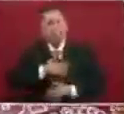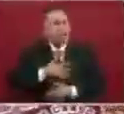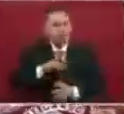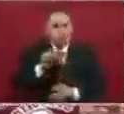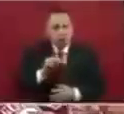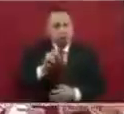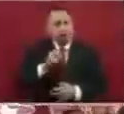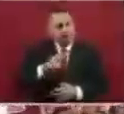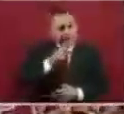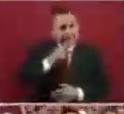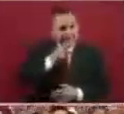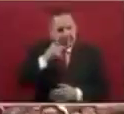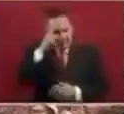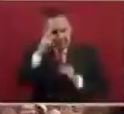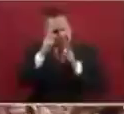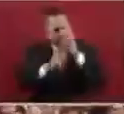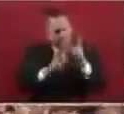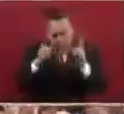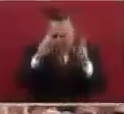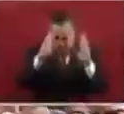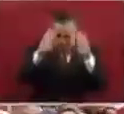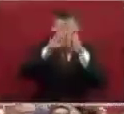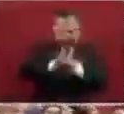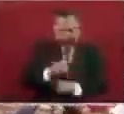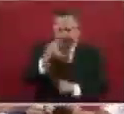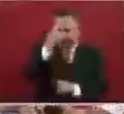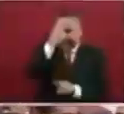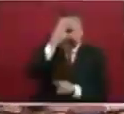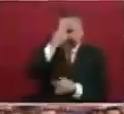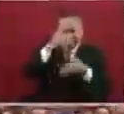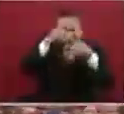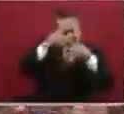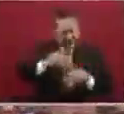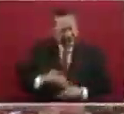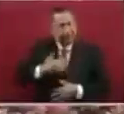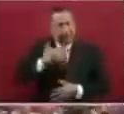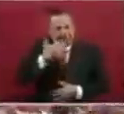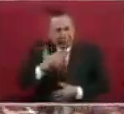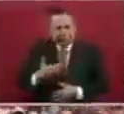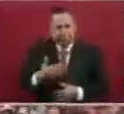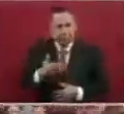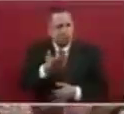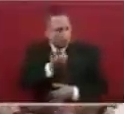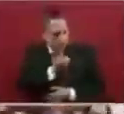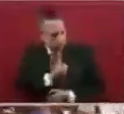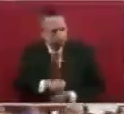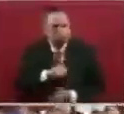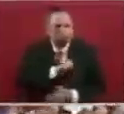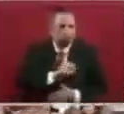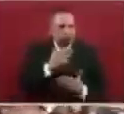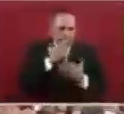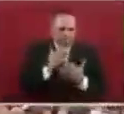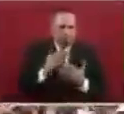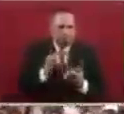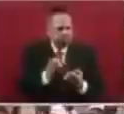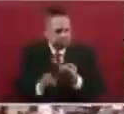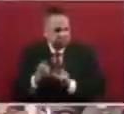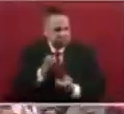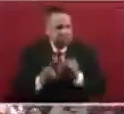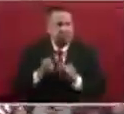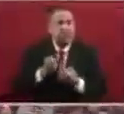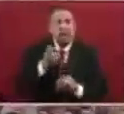sino para estar bien, para tener buena salud.